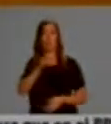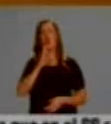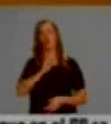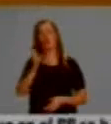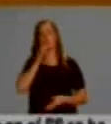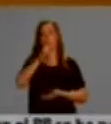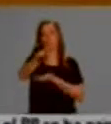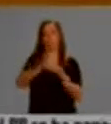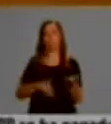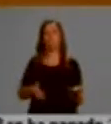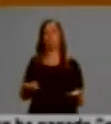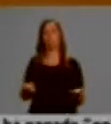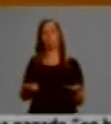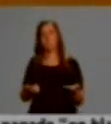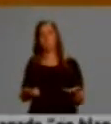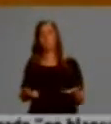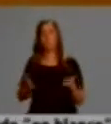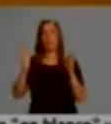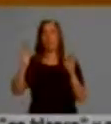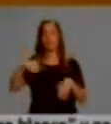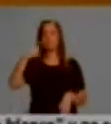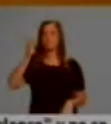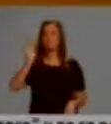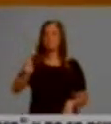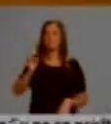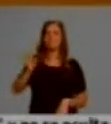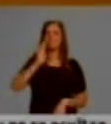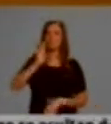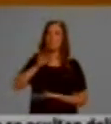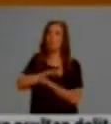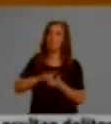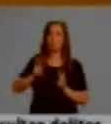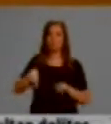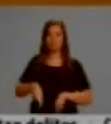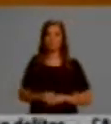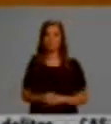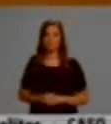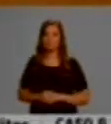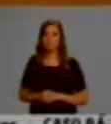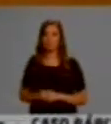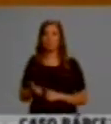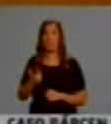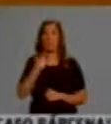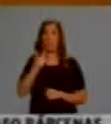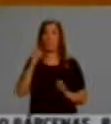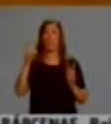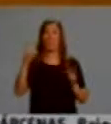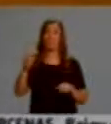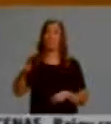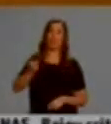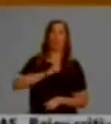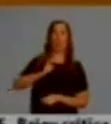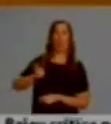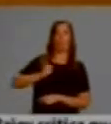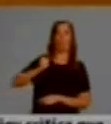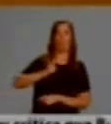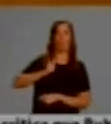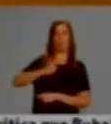otro comunicado, la existencia se reconocía de una trama de corrupción para aprovecharse, decían, del Partido